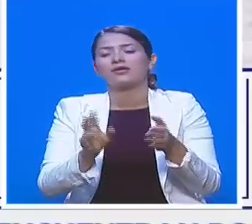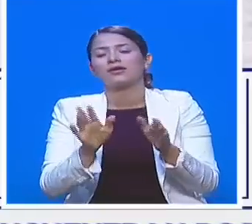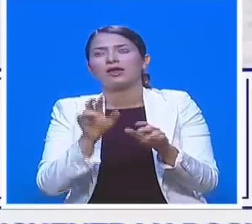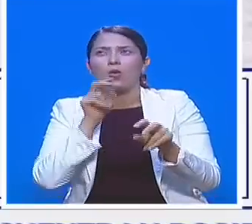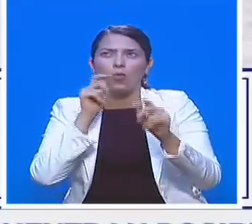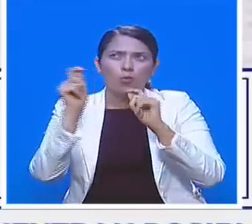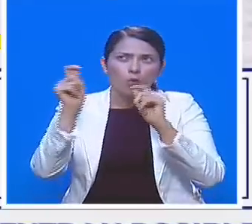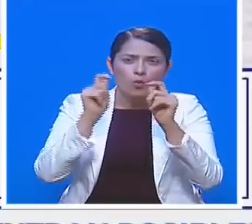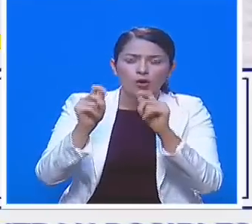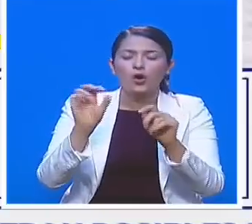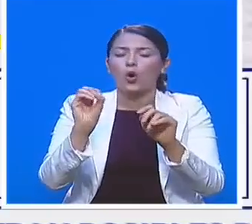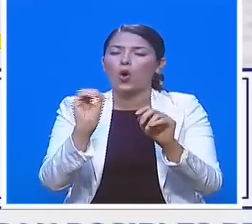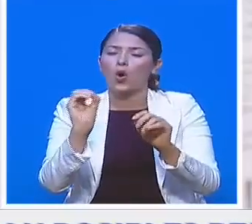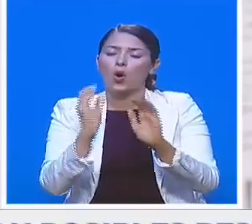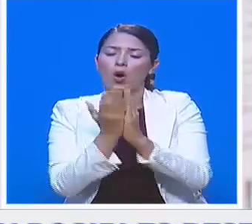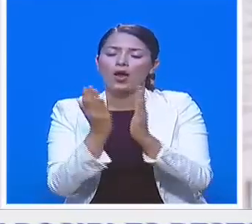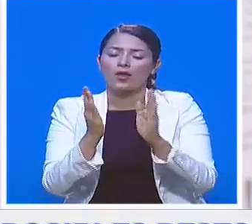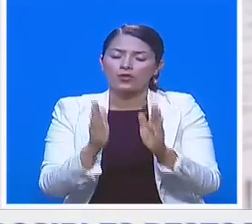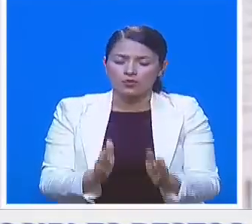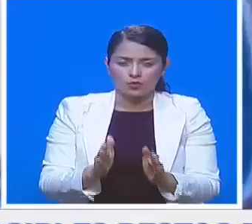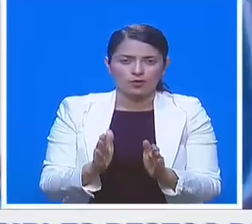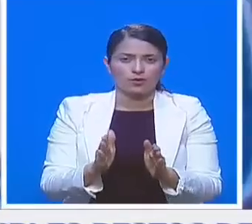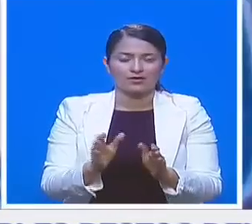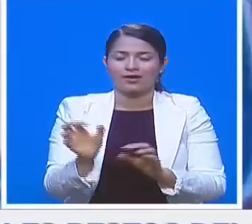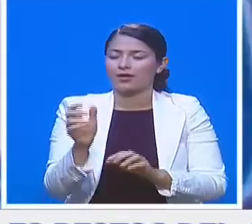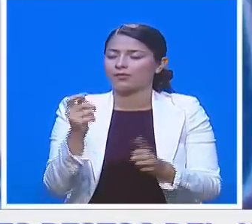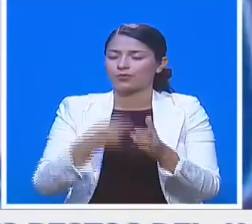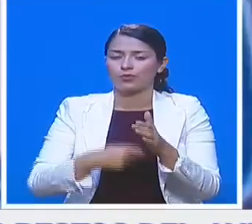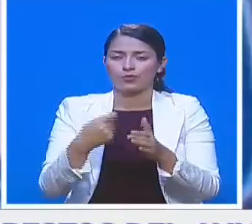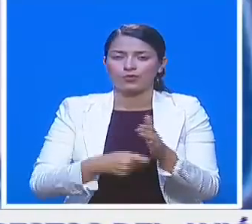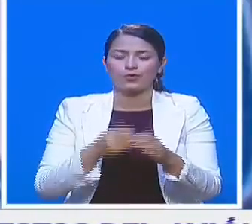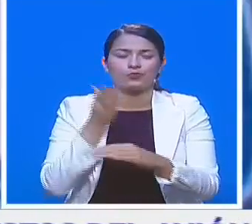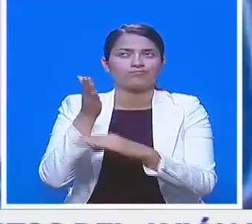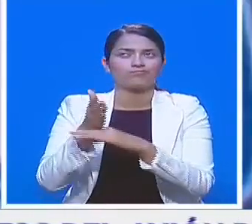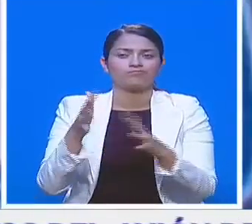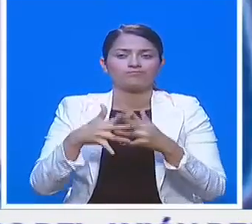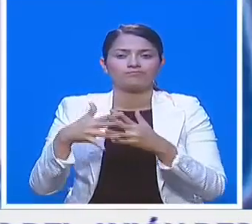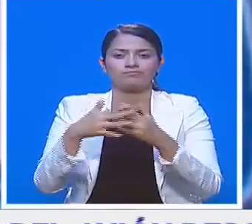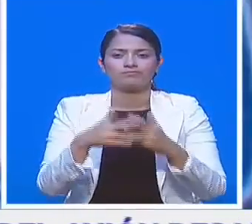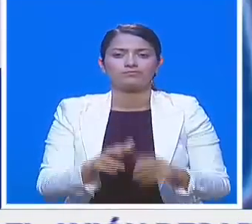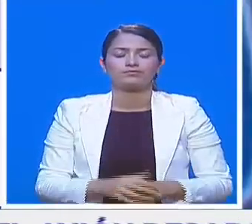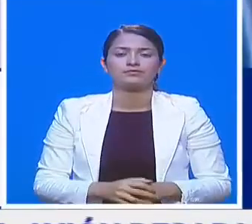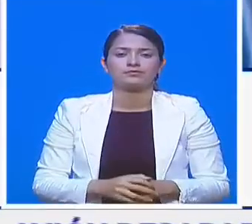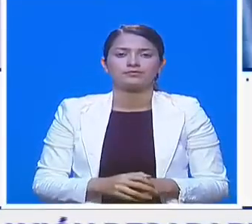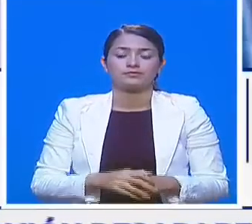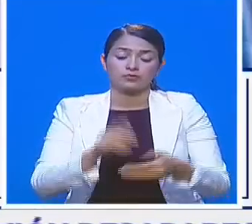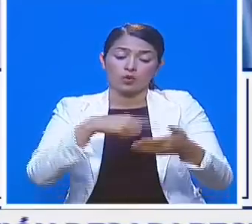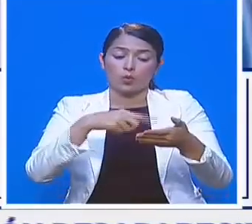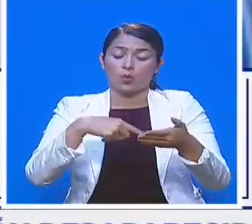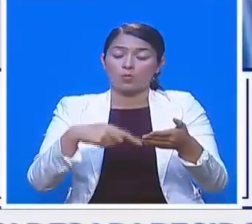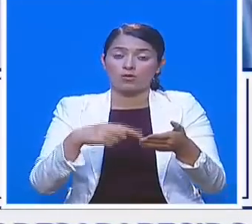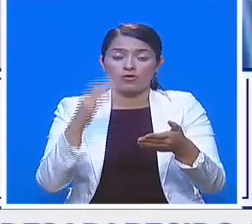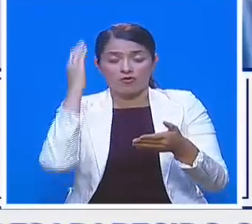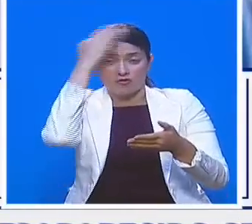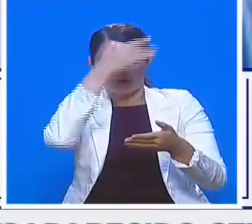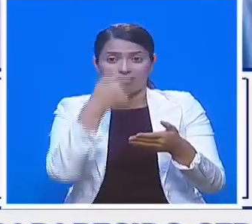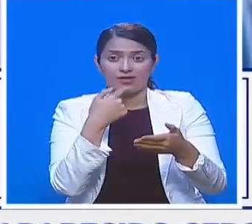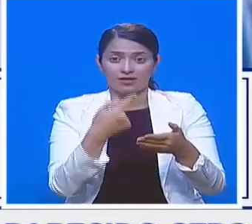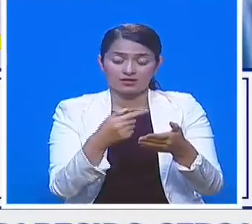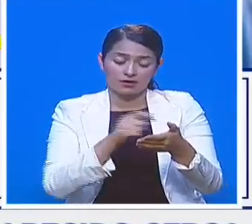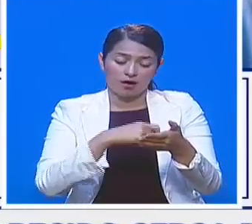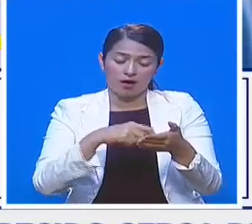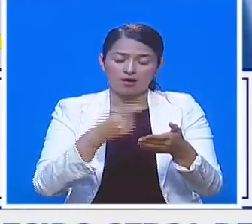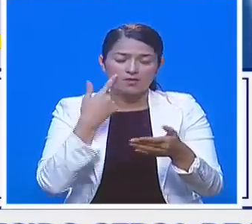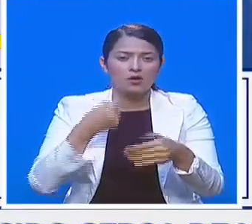de estudio o intercambio. Este documento, firmado por el presidente Donald Trump, sostiene que la suspensión parcial